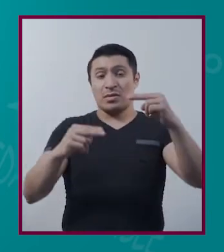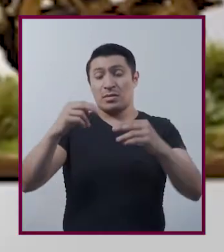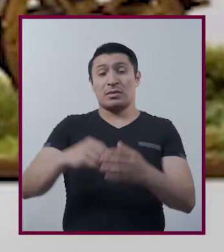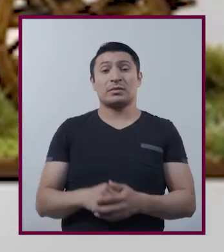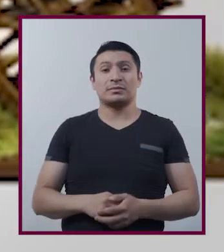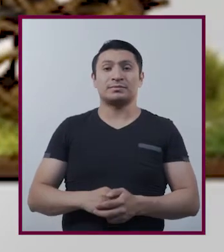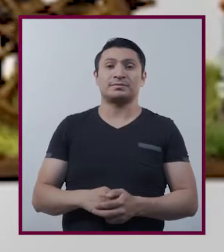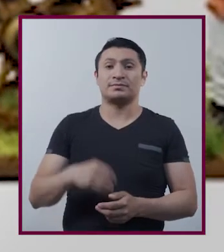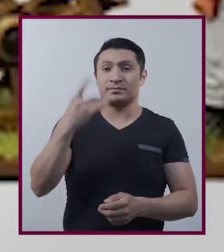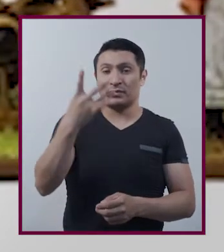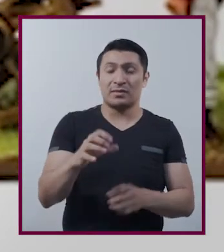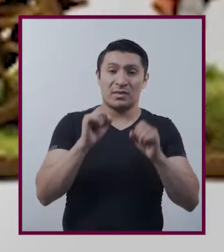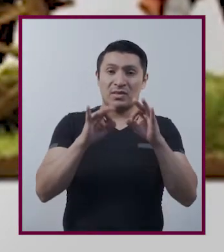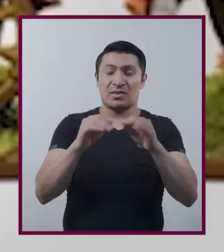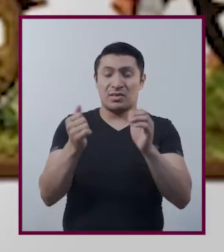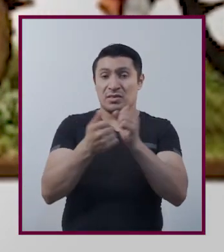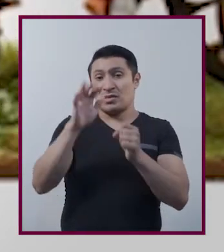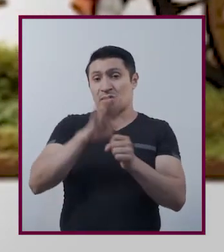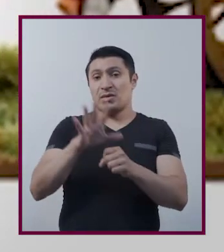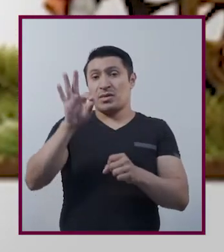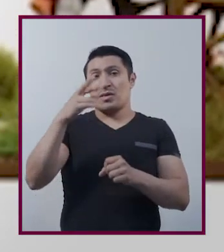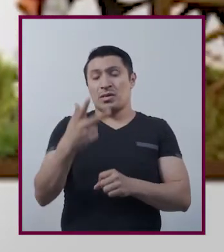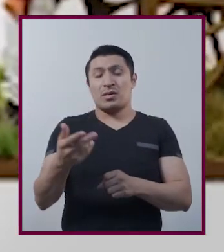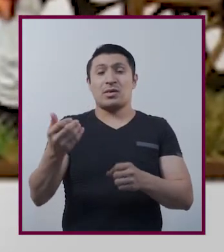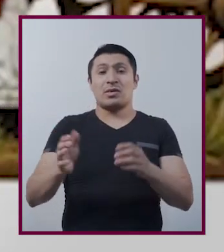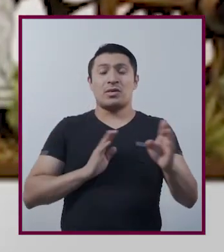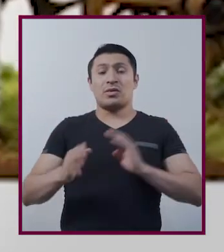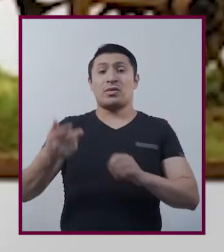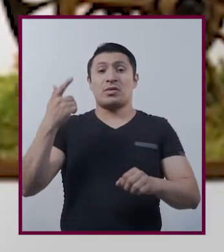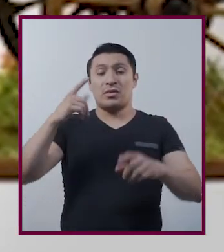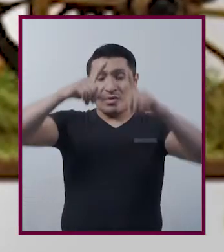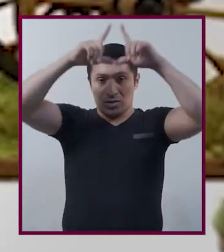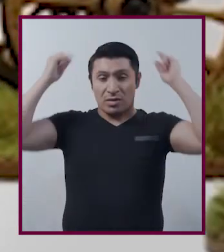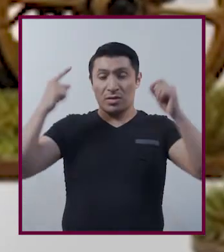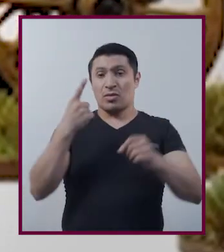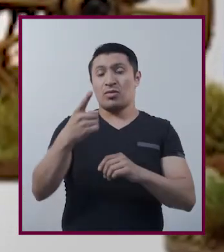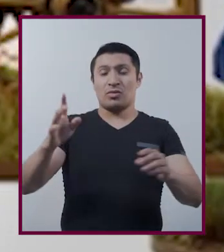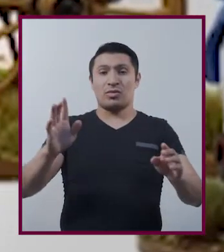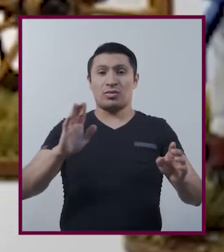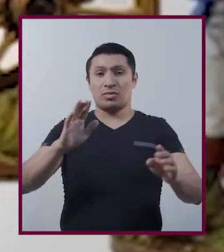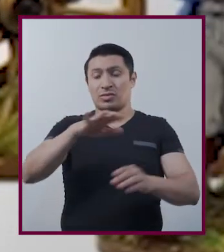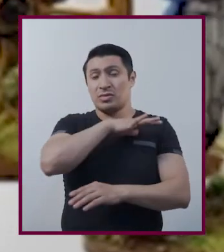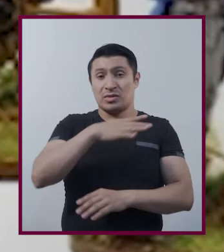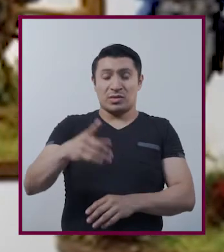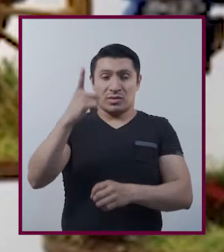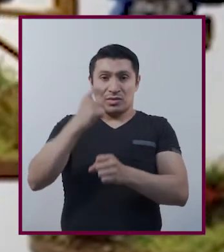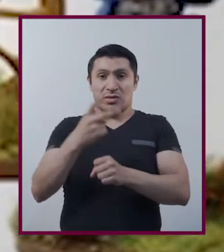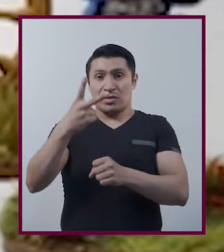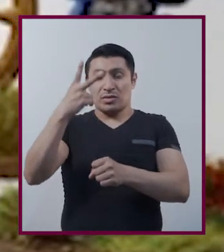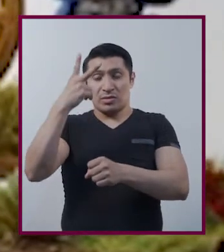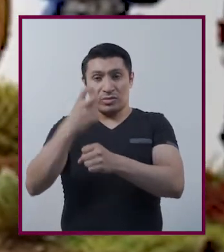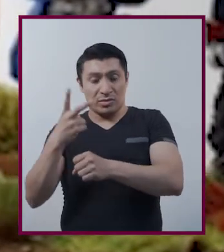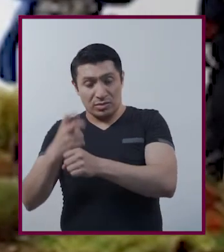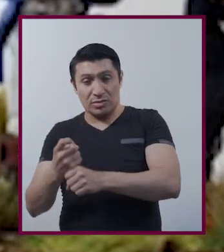clase, 4 oficiales de administración, 48 soldados enfermeros, un sargento